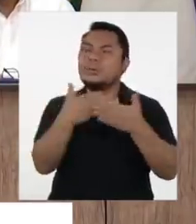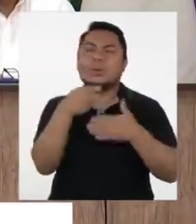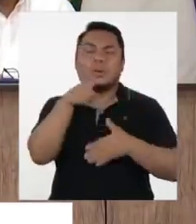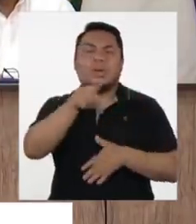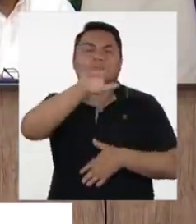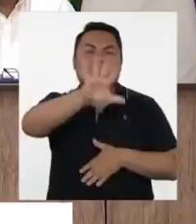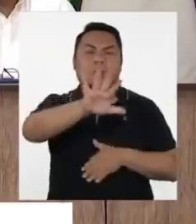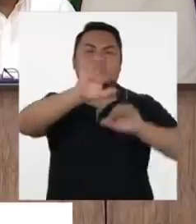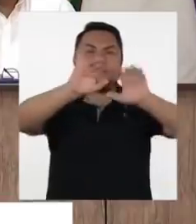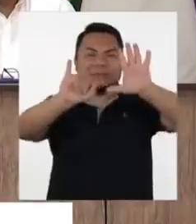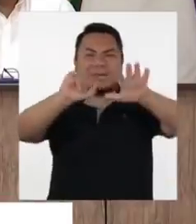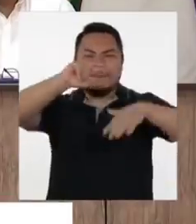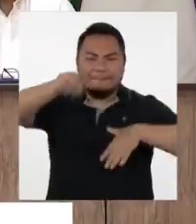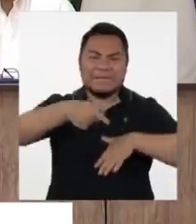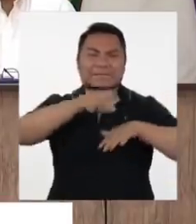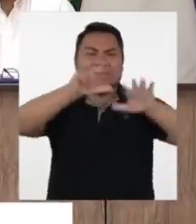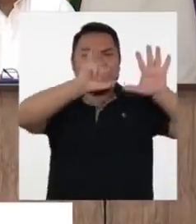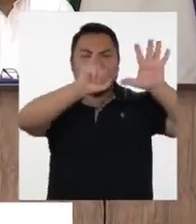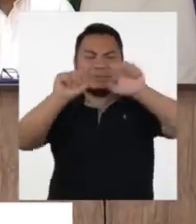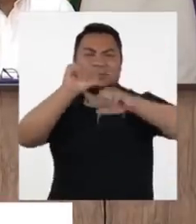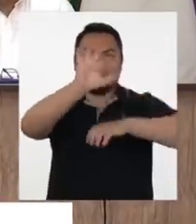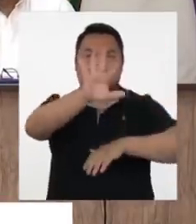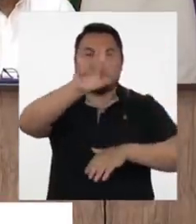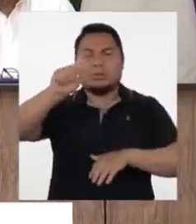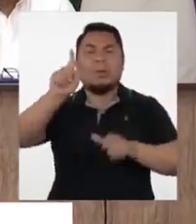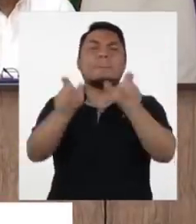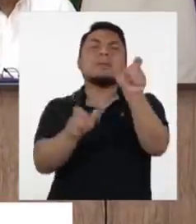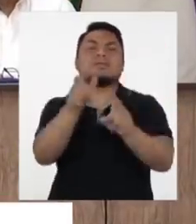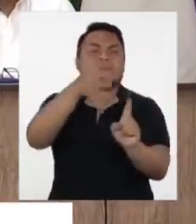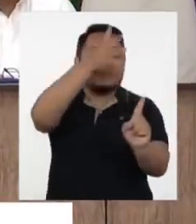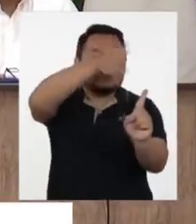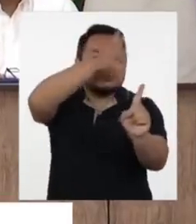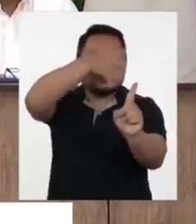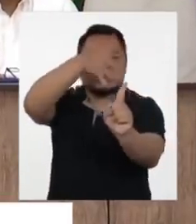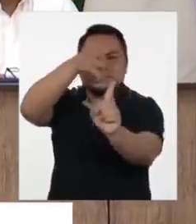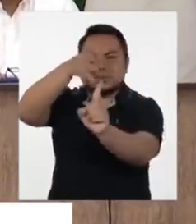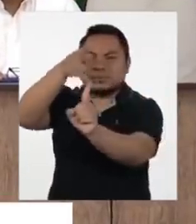56 mil 681 personas